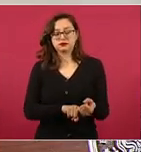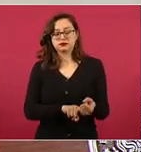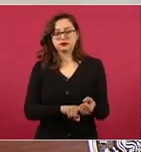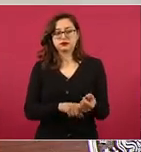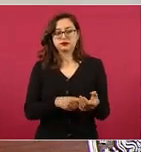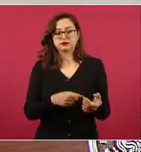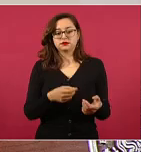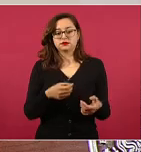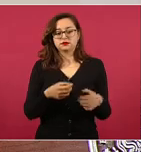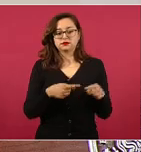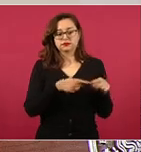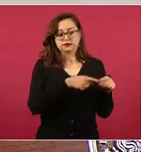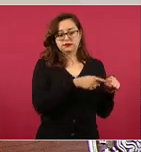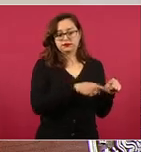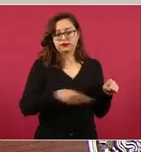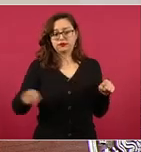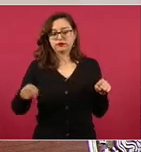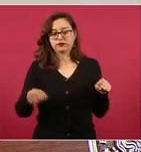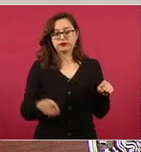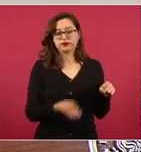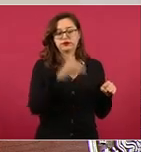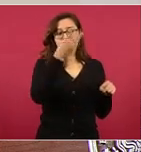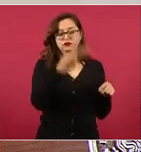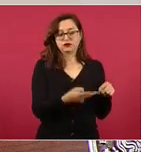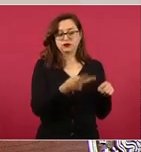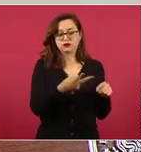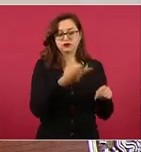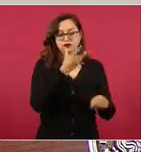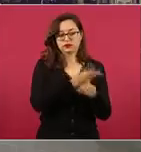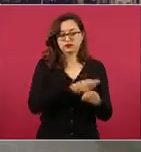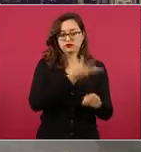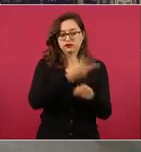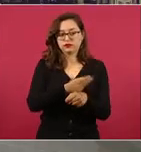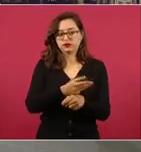Dos tramos de la empresa Ideal de